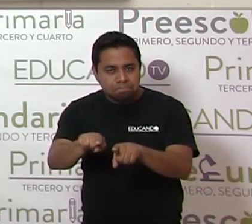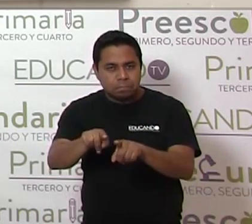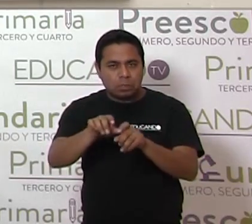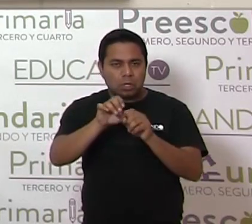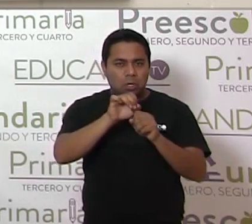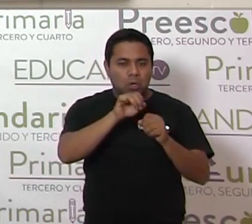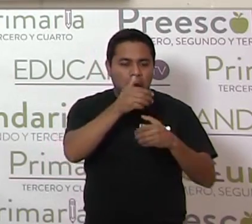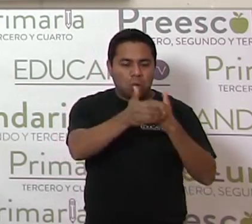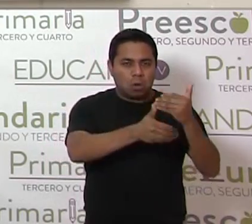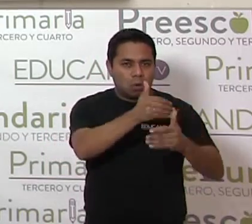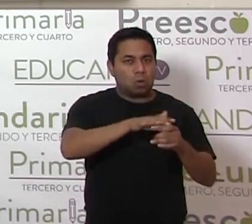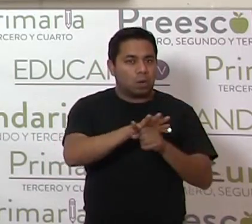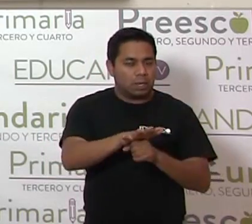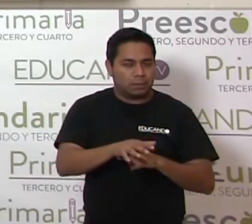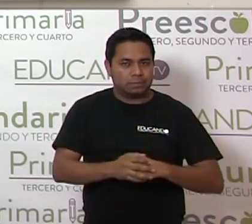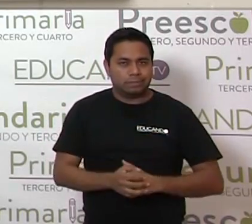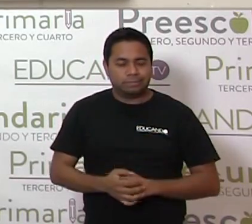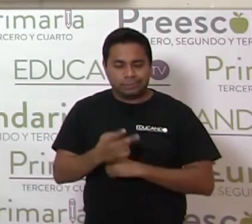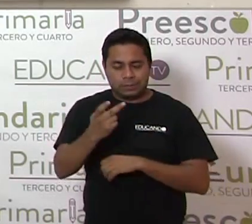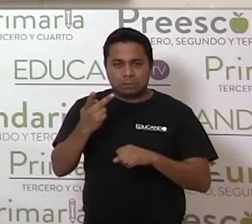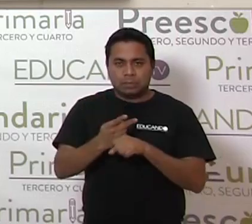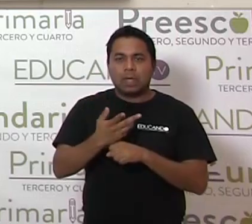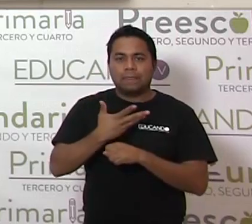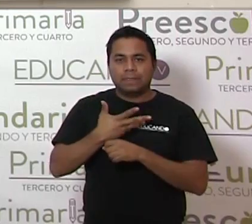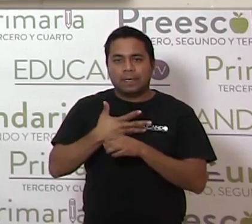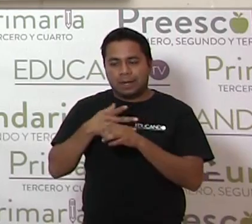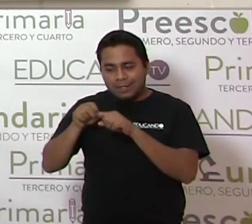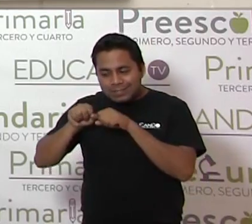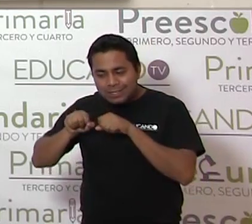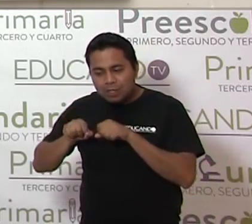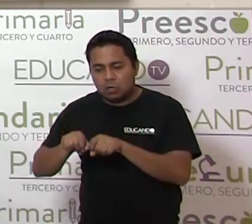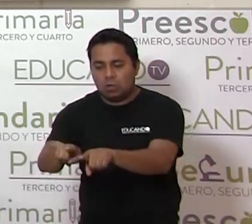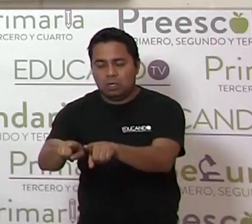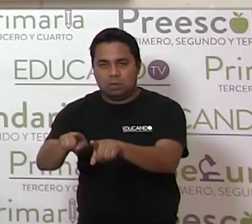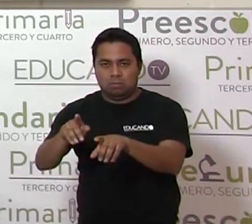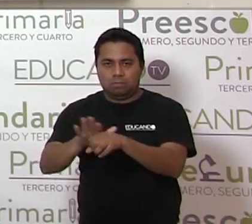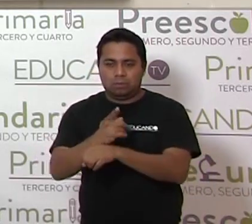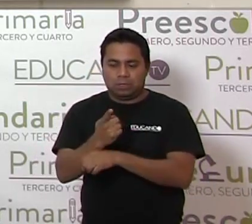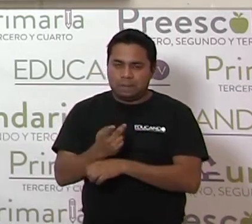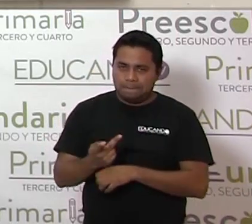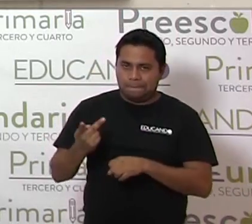Excelente, es un acontecimiento sincrónico, porque ocurrió